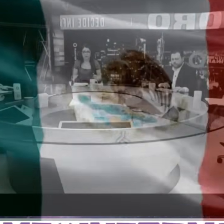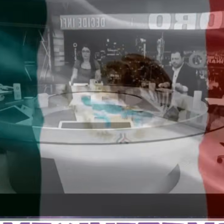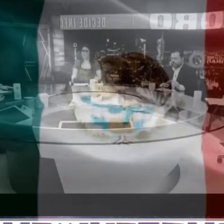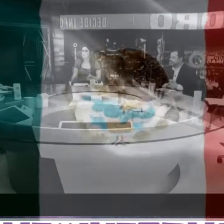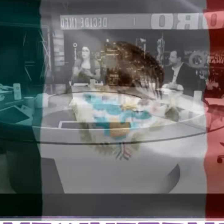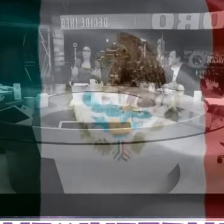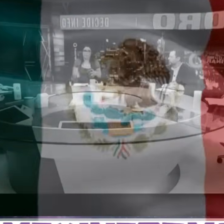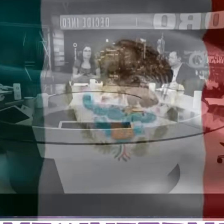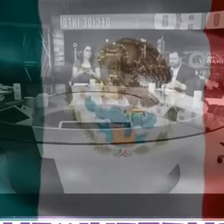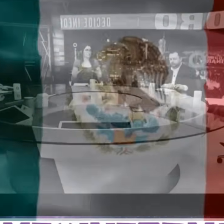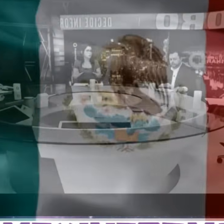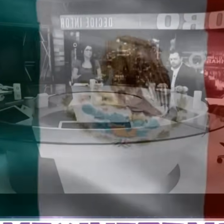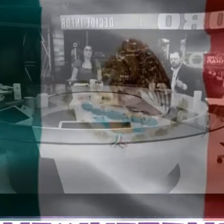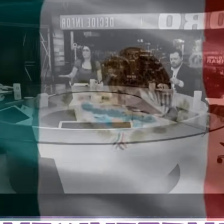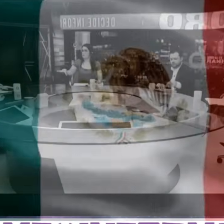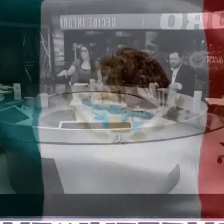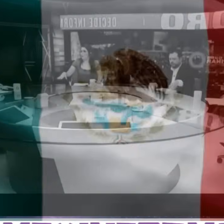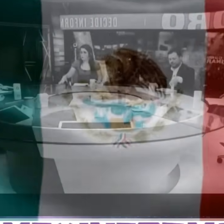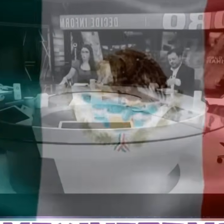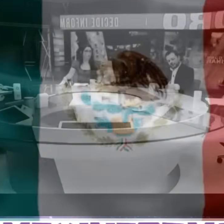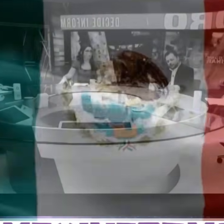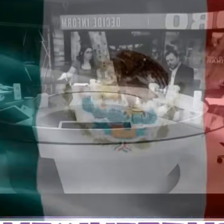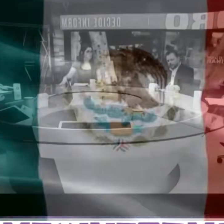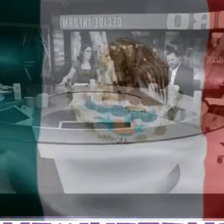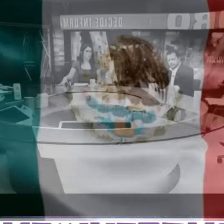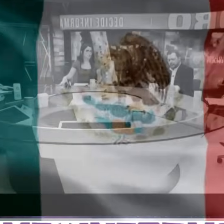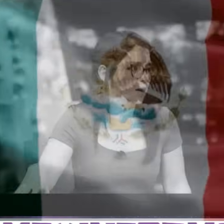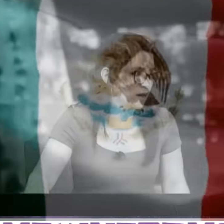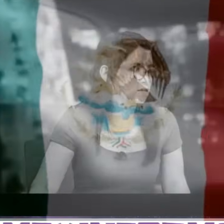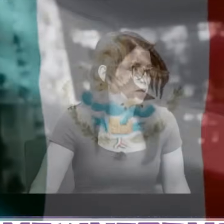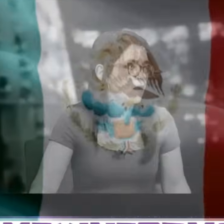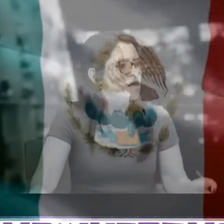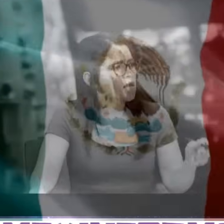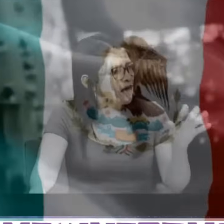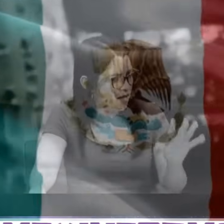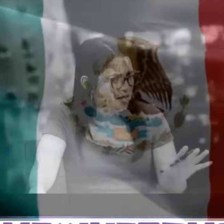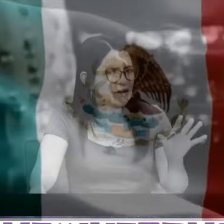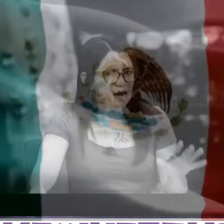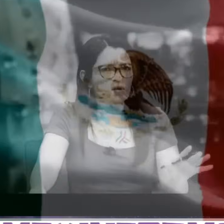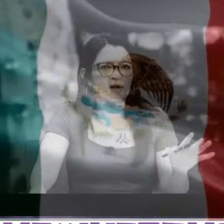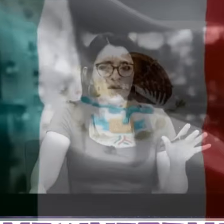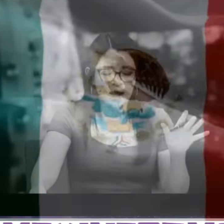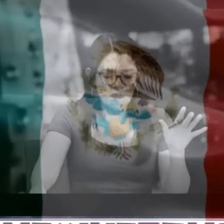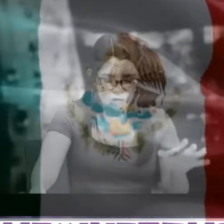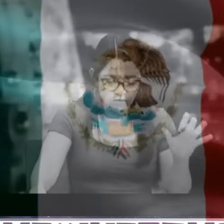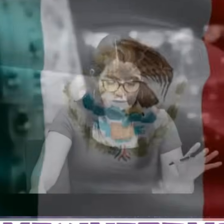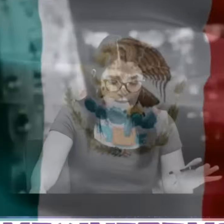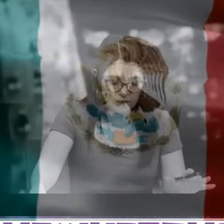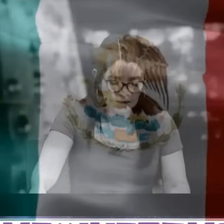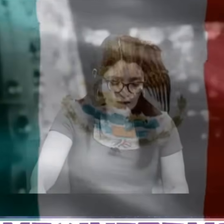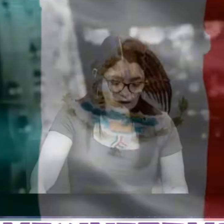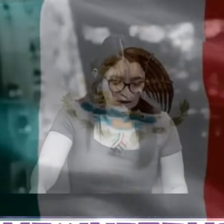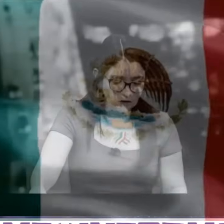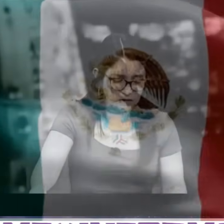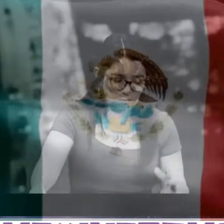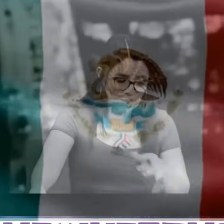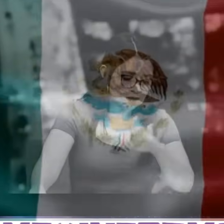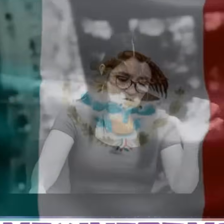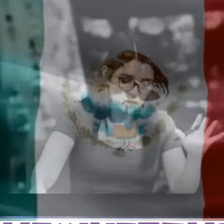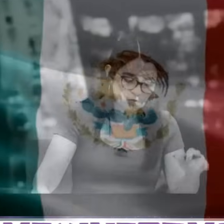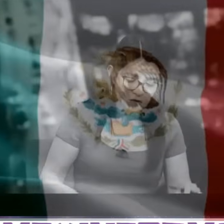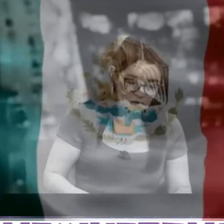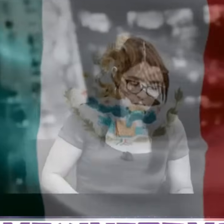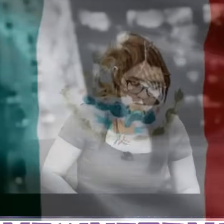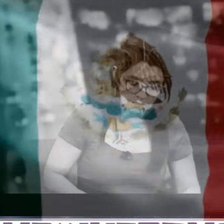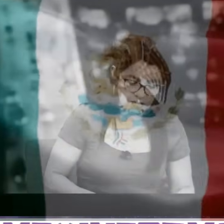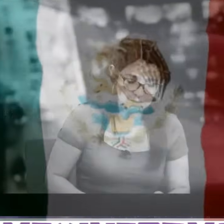dañada, etcétera, pues a mí me parece que lo normal, es decir, en este momento se lo va a llevar la Sedena. Y creo que hay confianza en las Fuerzas Armadas. Eso